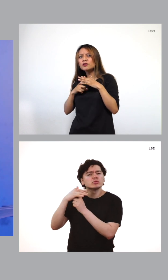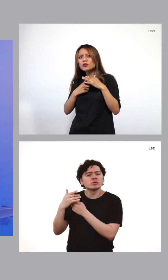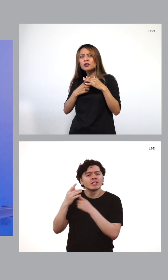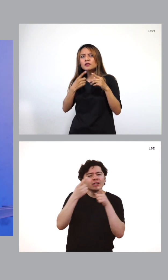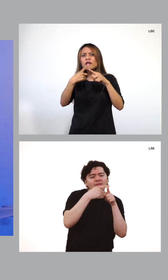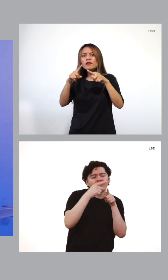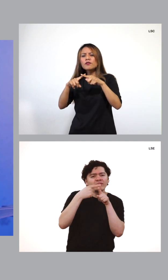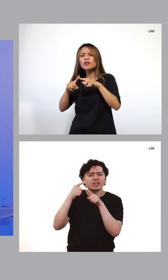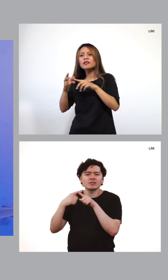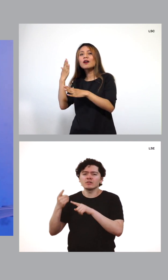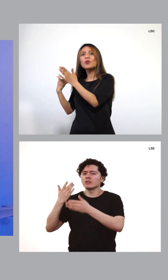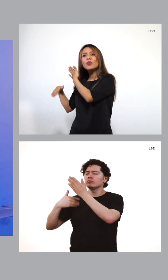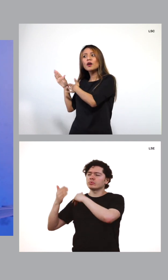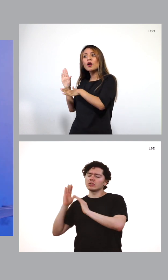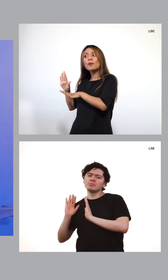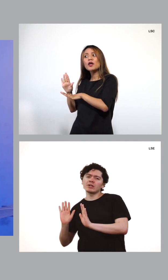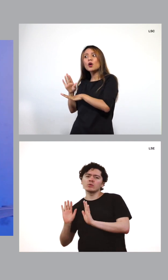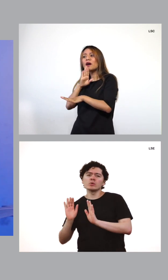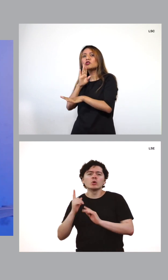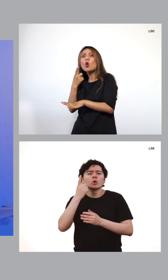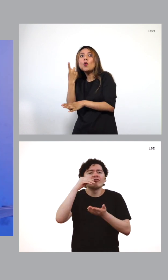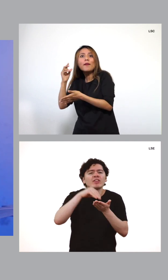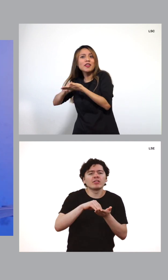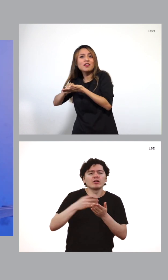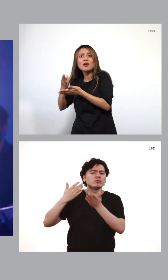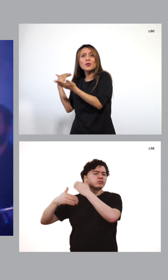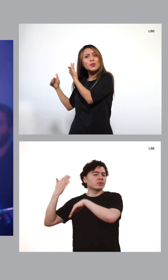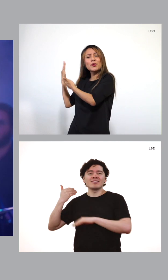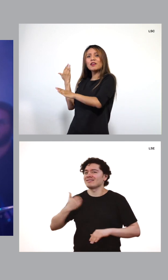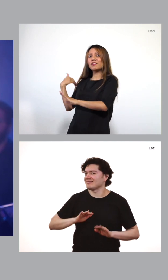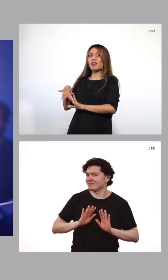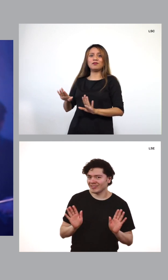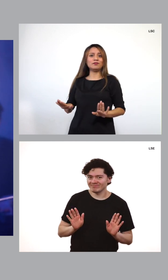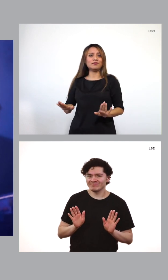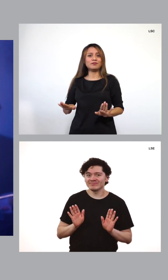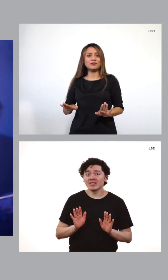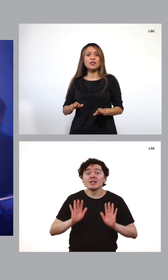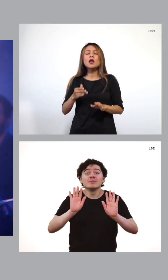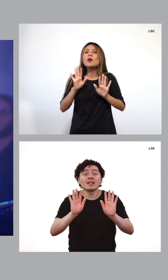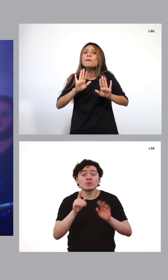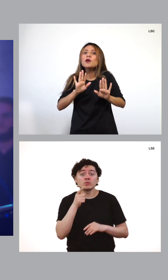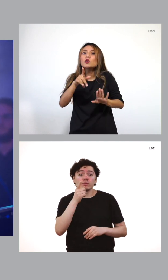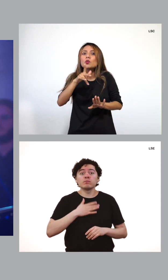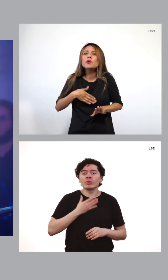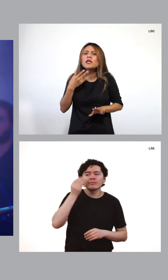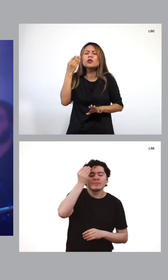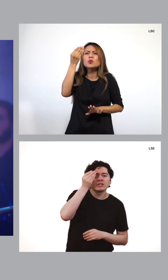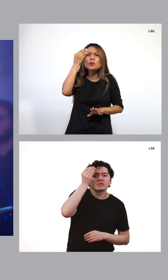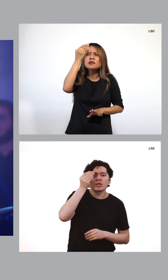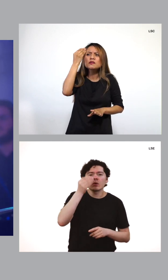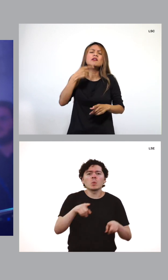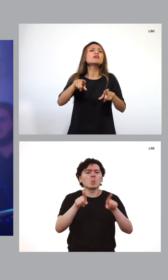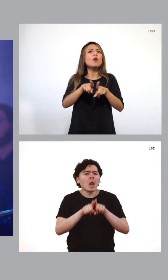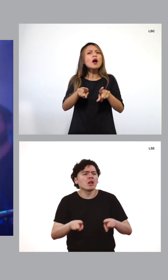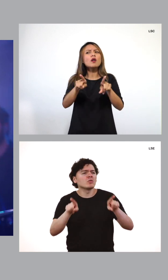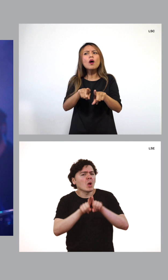y nunca más. Porque cuando las descubramos, te vas a dar cuenta que tú pensabas que esto seguía pasando. Te vas a dar cuenta que estas